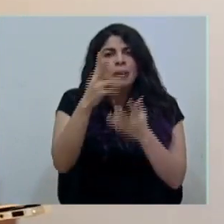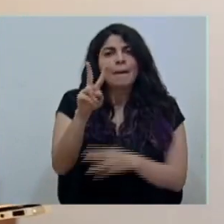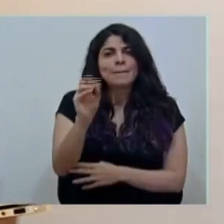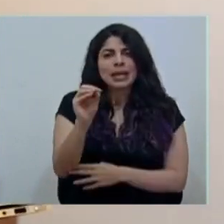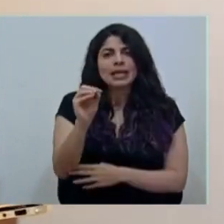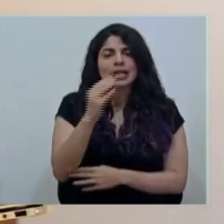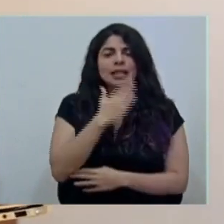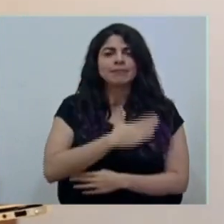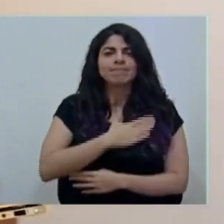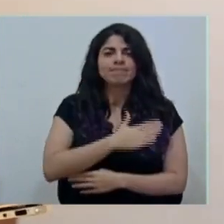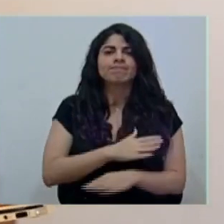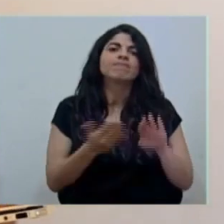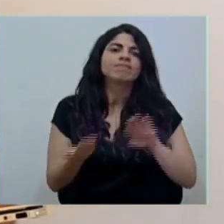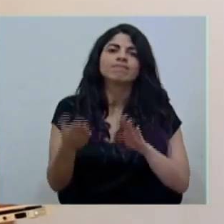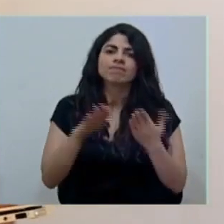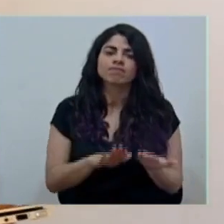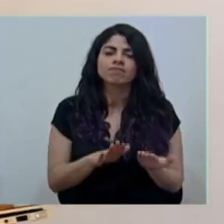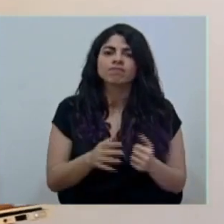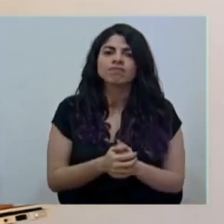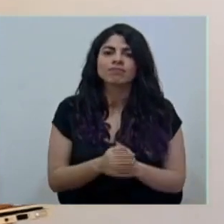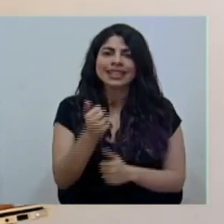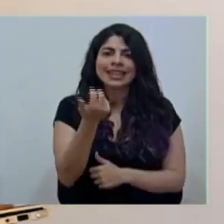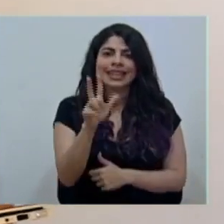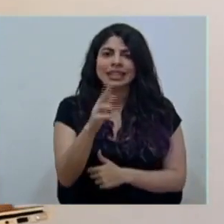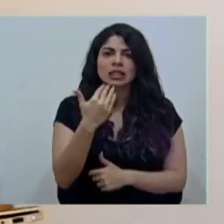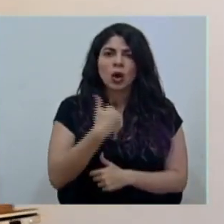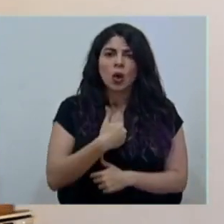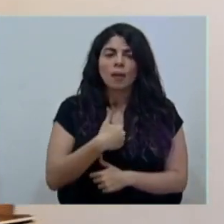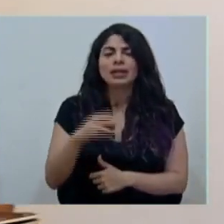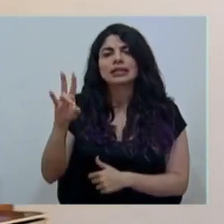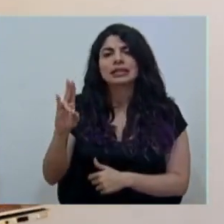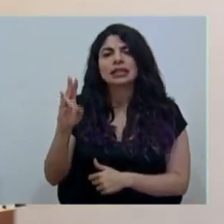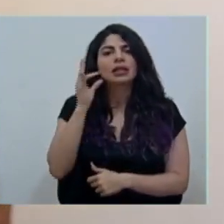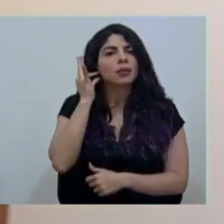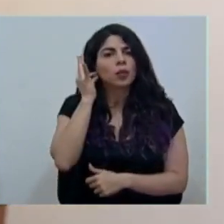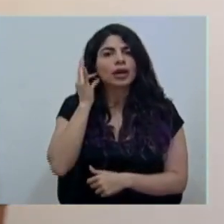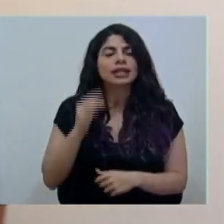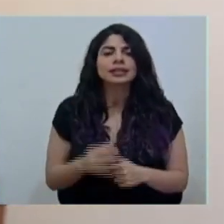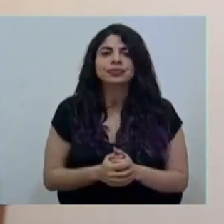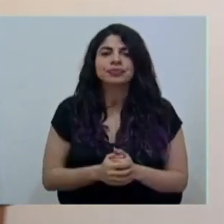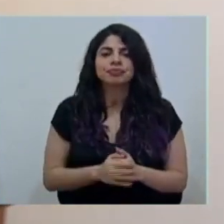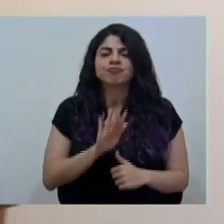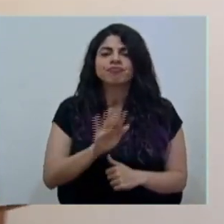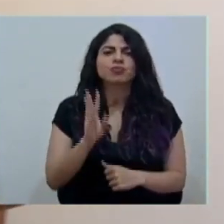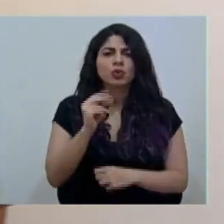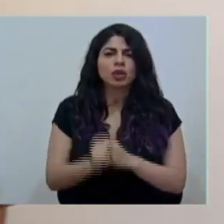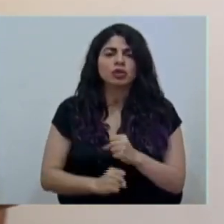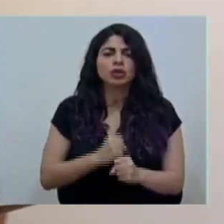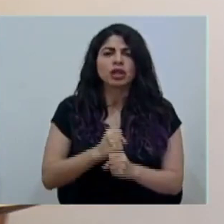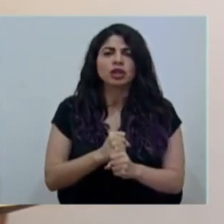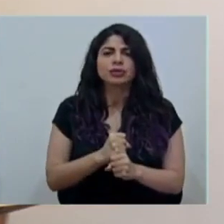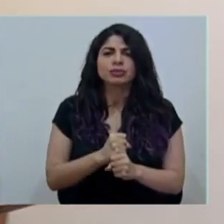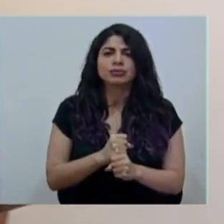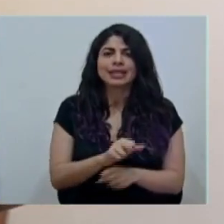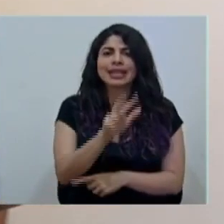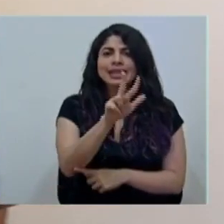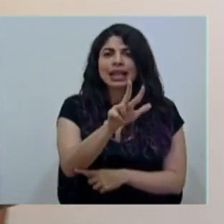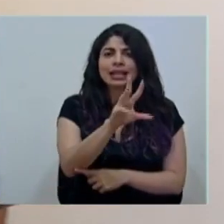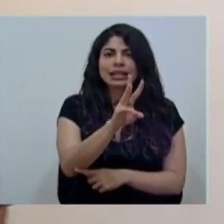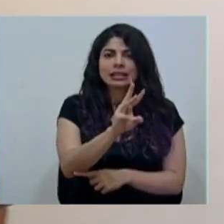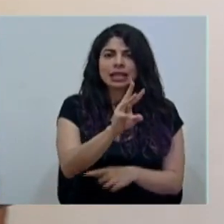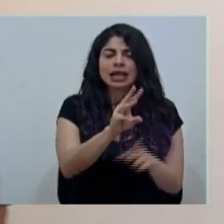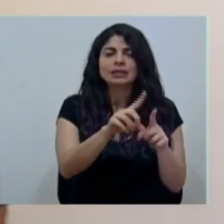20 lamentables fallecimientos, 13 hombres y 7 mujeres, con un rango de edad que va desde los 36